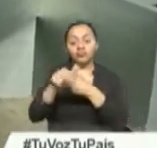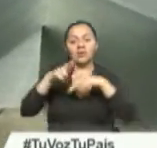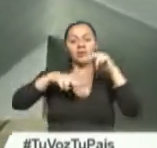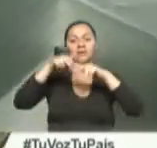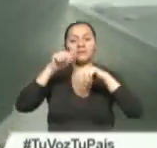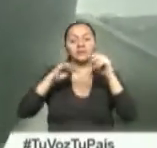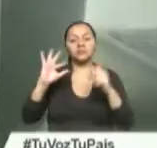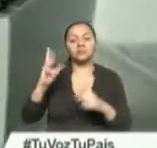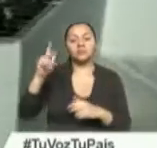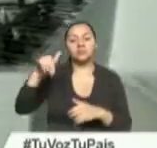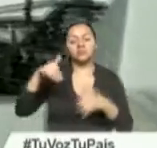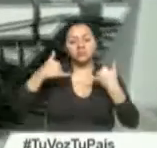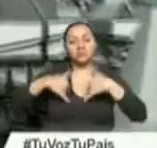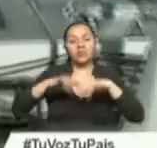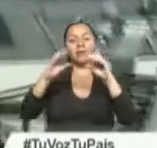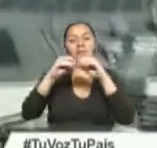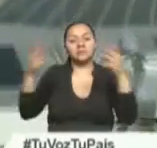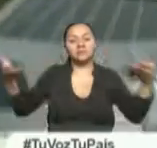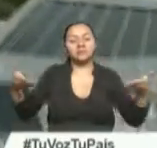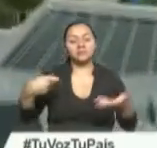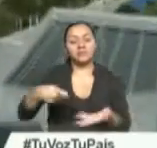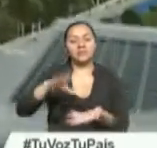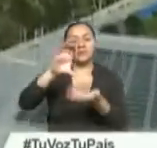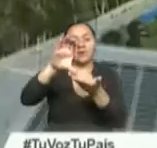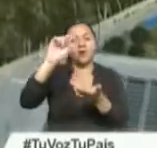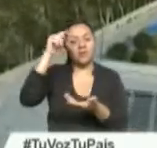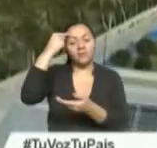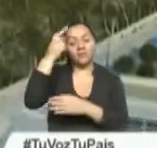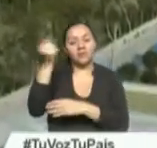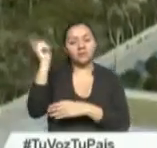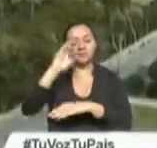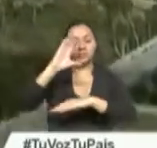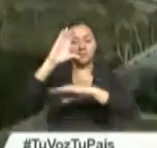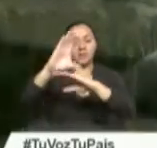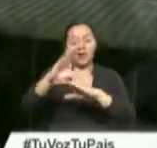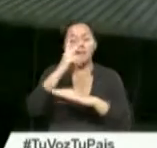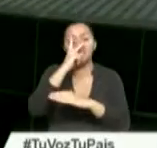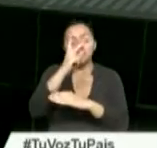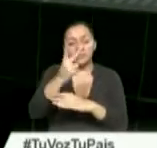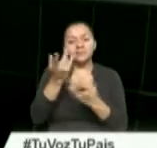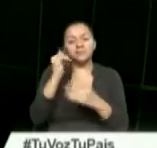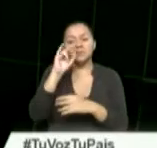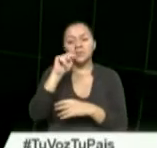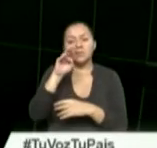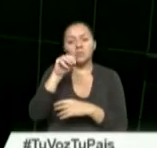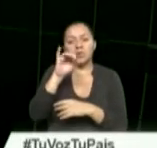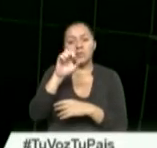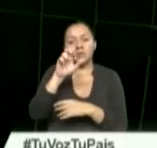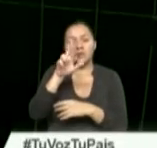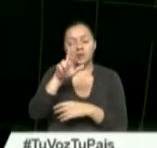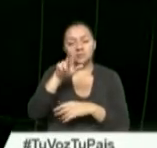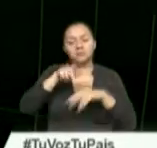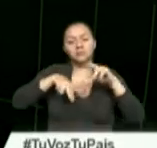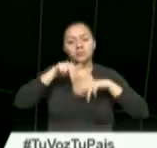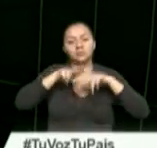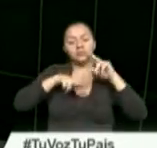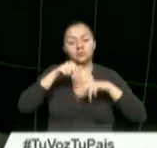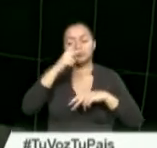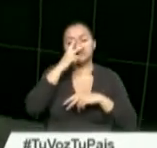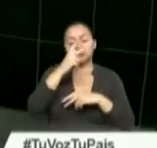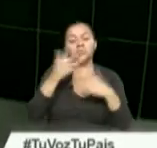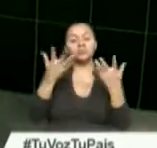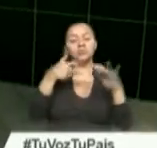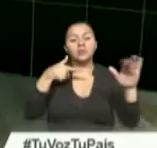de UNASUR continúan recibiendo inversión del gobierno nacional. Muestra de ello es que Inmobiliaria inició la construcción del Parque UNASUR, el cual